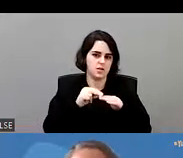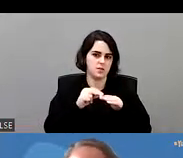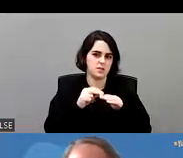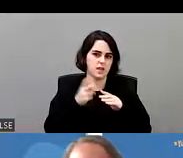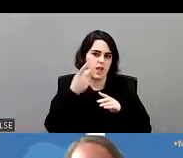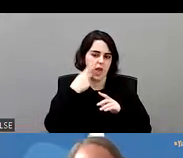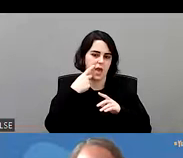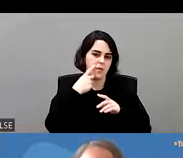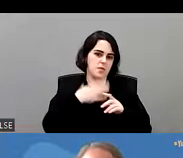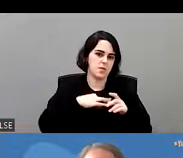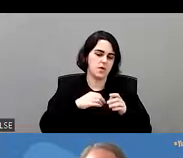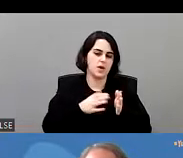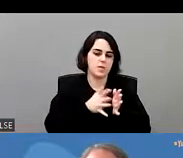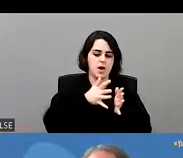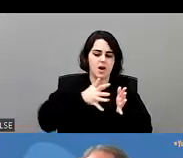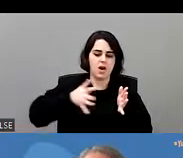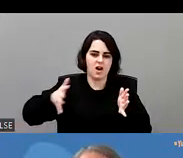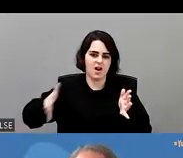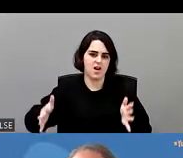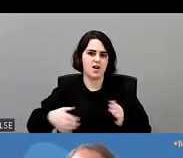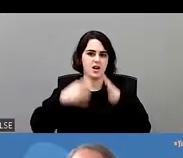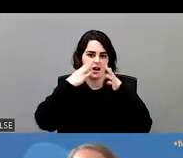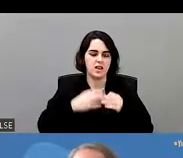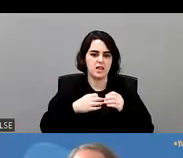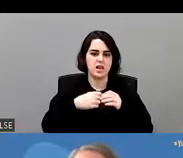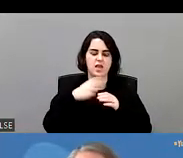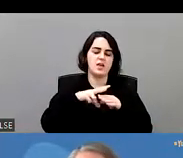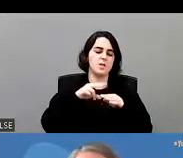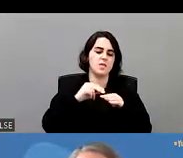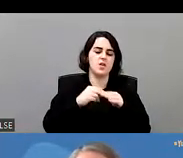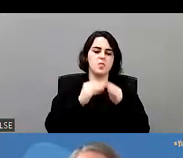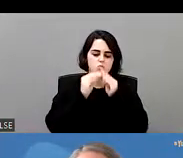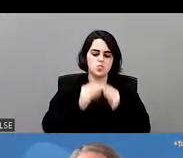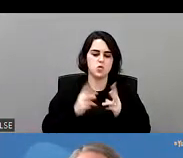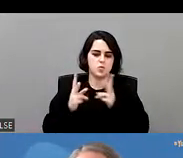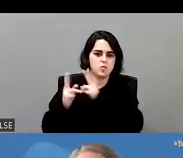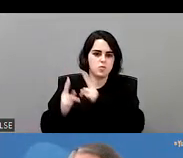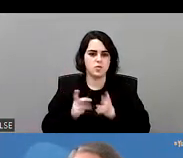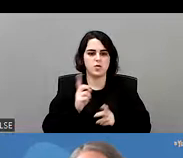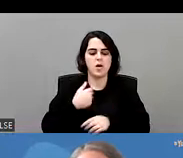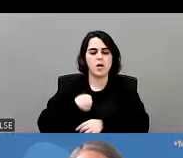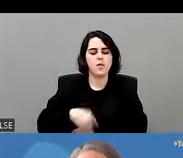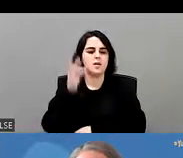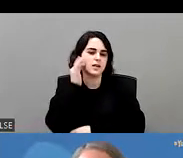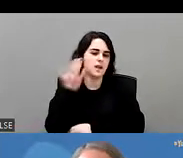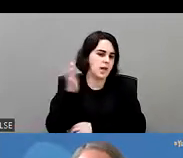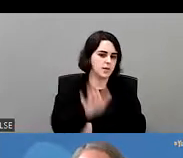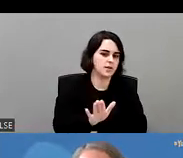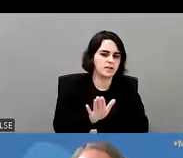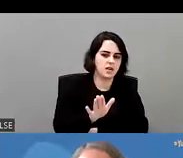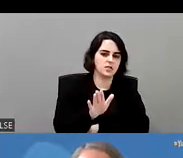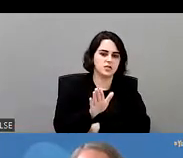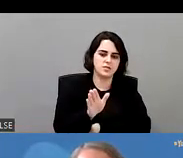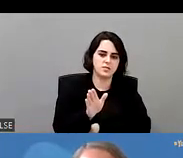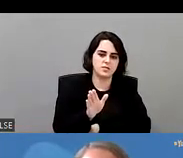poquito más largo de lo que pensáis, es un vídeo que no está editado. Os voy a presentar a una nena, que bueno, más bien